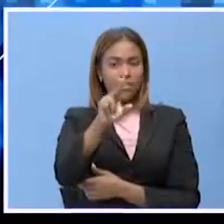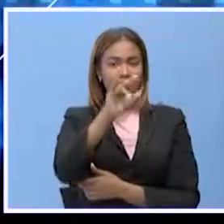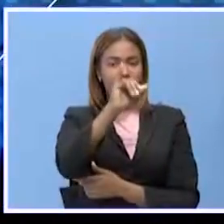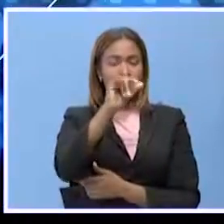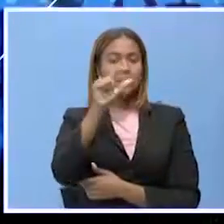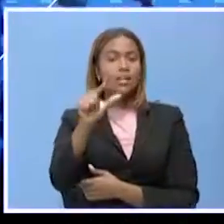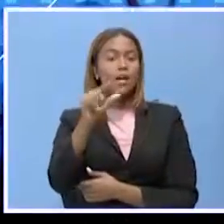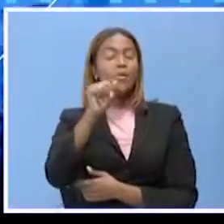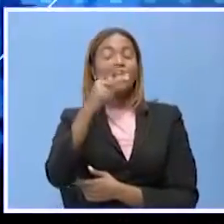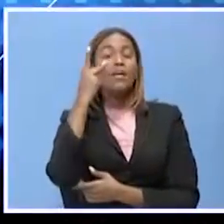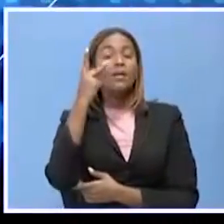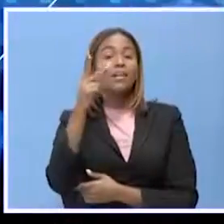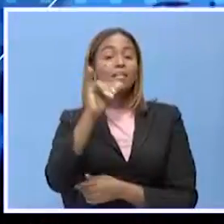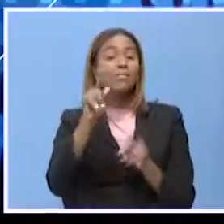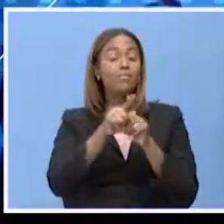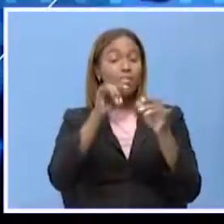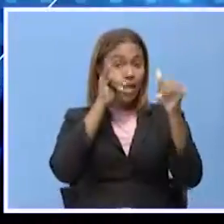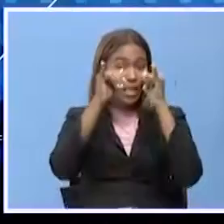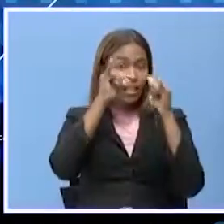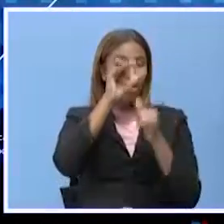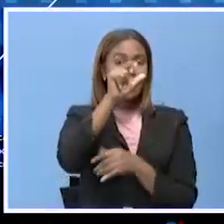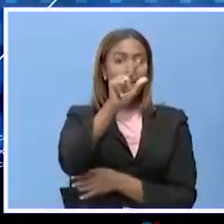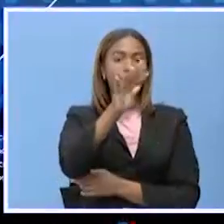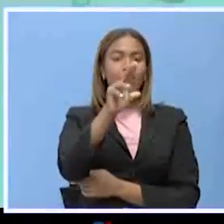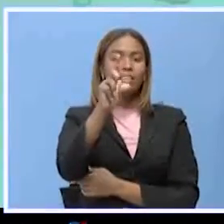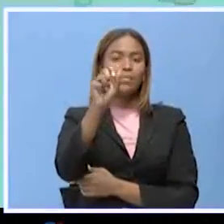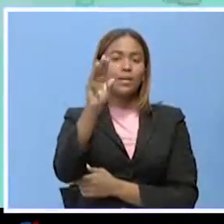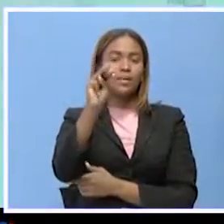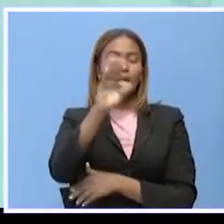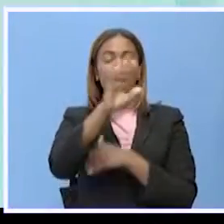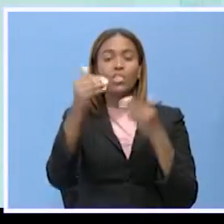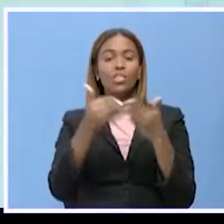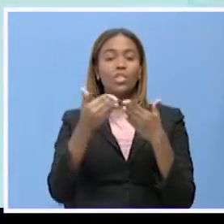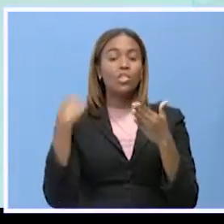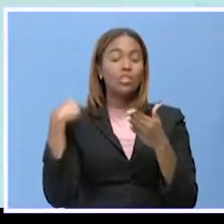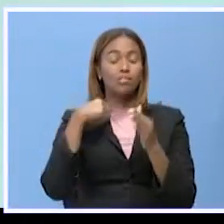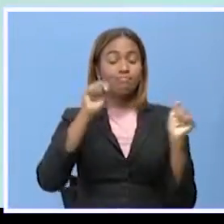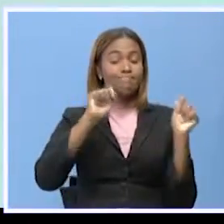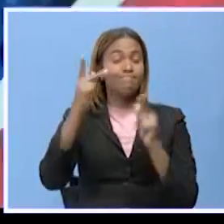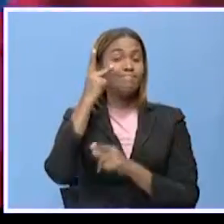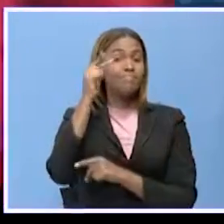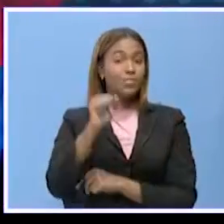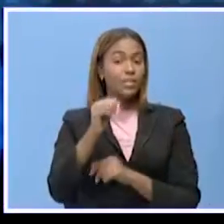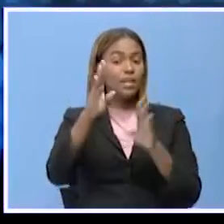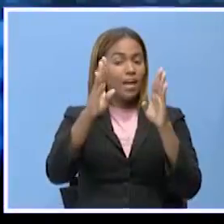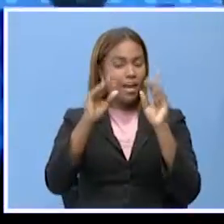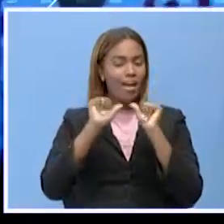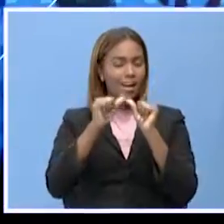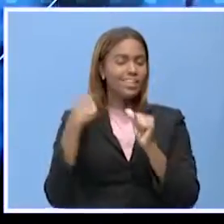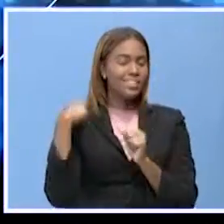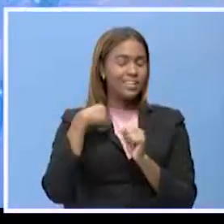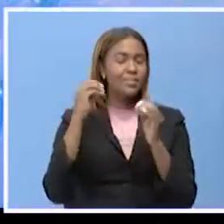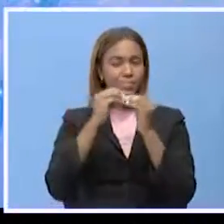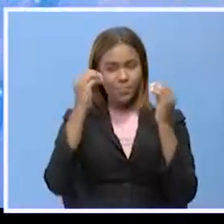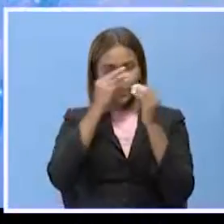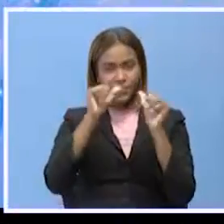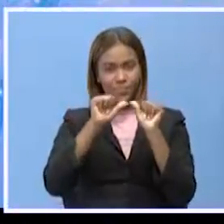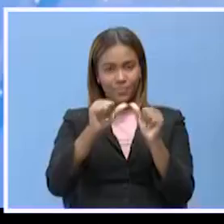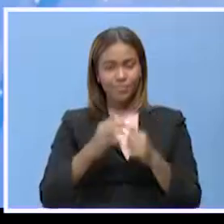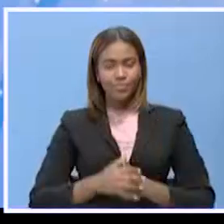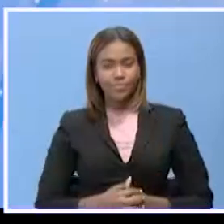en Instagram, en YouTube, canal4rd.com, toda nuestra programación. Quédese ahí que ya regresamos.